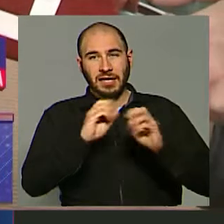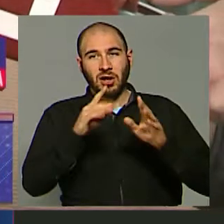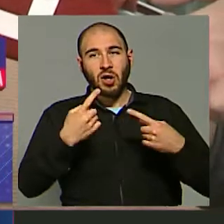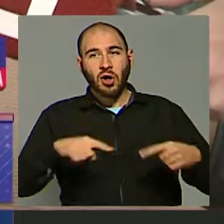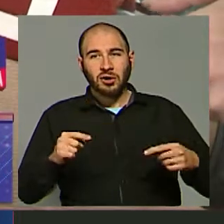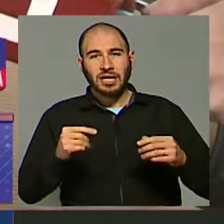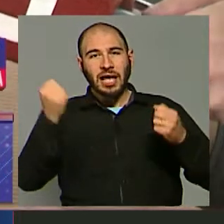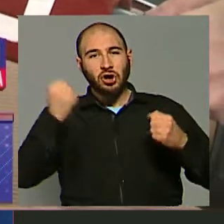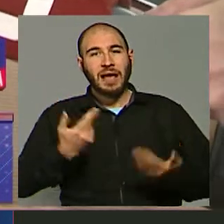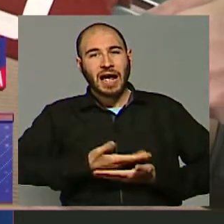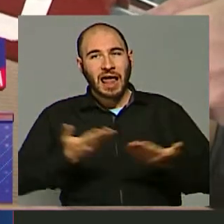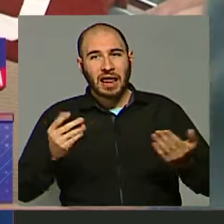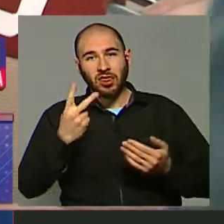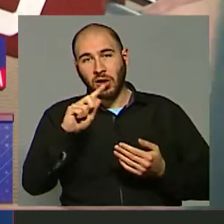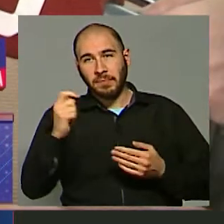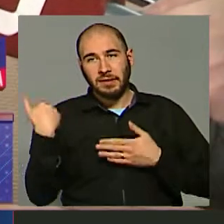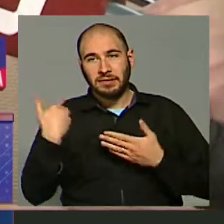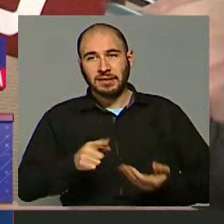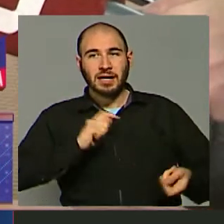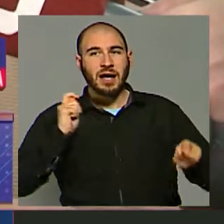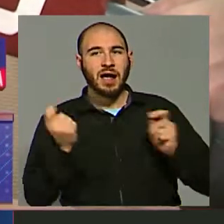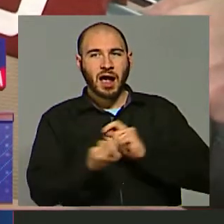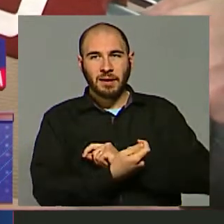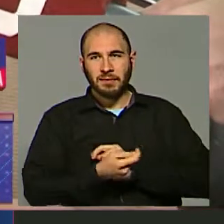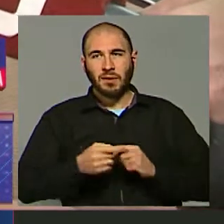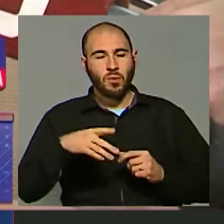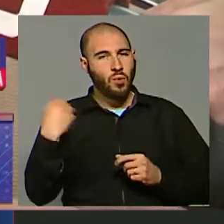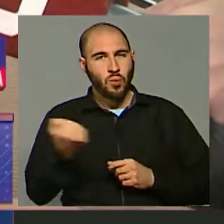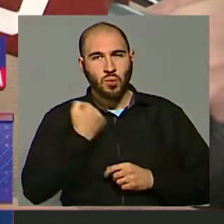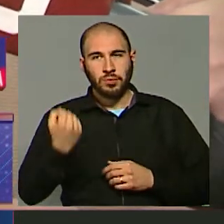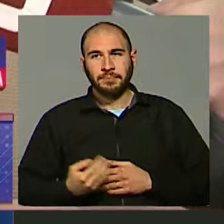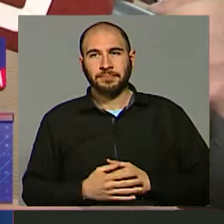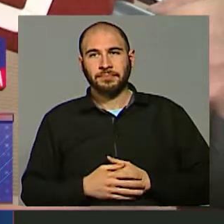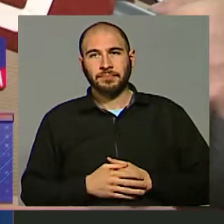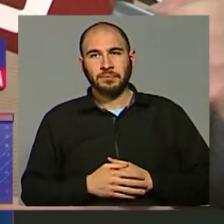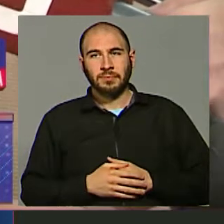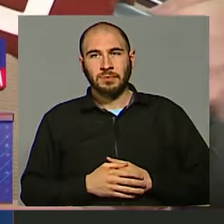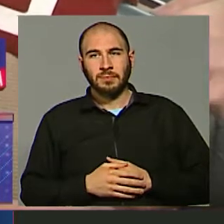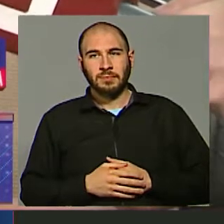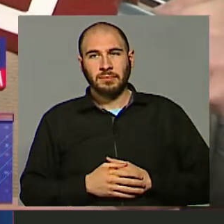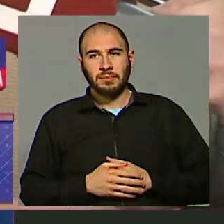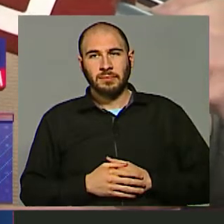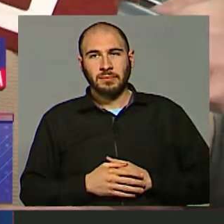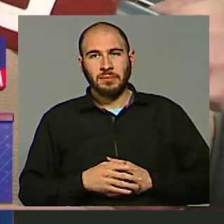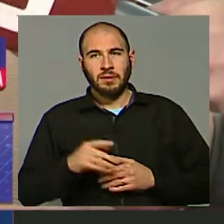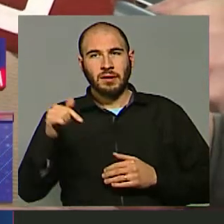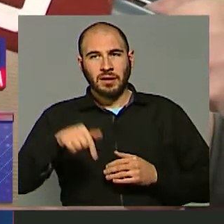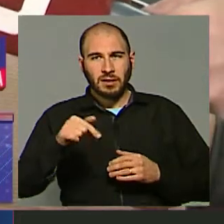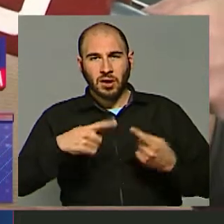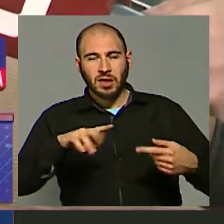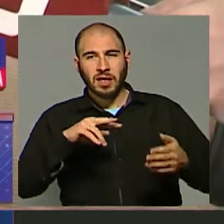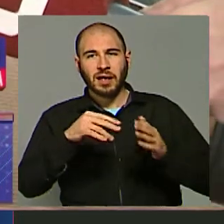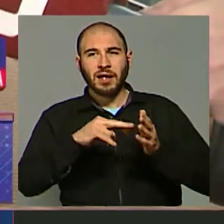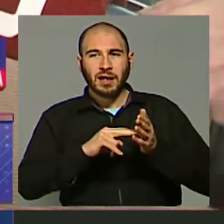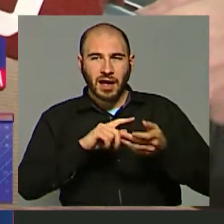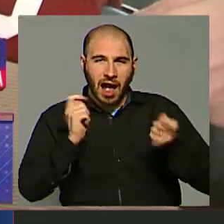situación macroeconómica en los últimos dos meses se ha modificado sensiblemente. O sea, han cambió la proyección de tipo de